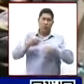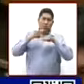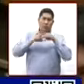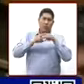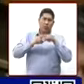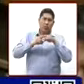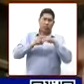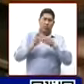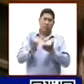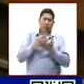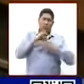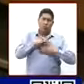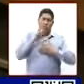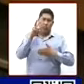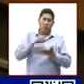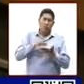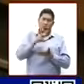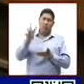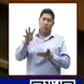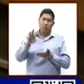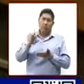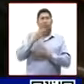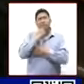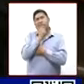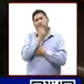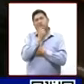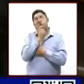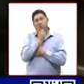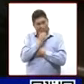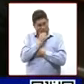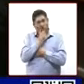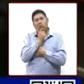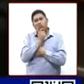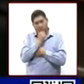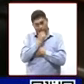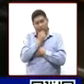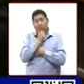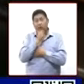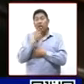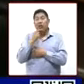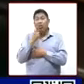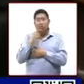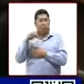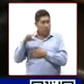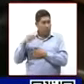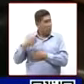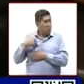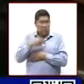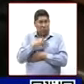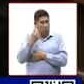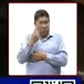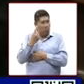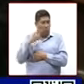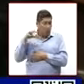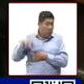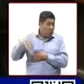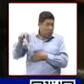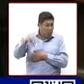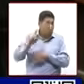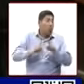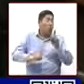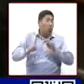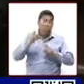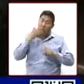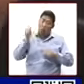este 2024. Incluso algunos plantean también que en determinados sectores los sueldos sean congelados. El jefe de bancada de Comunidad